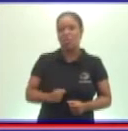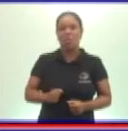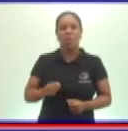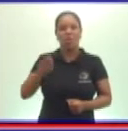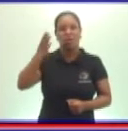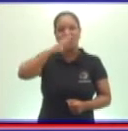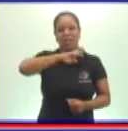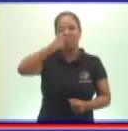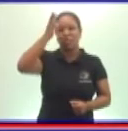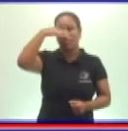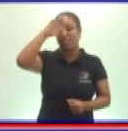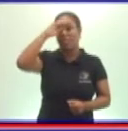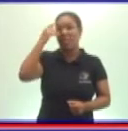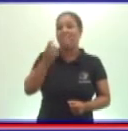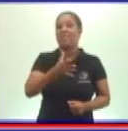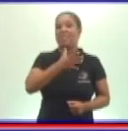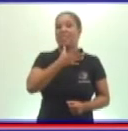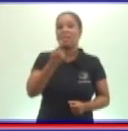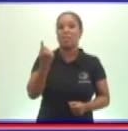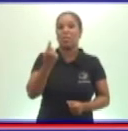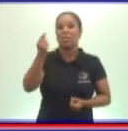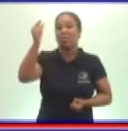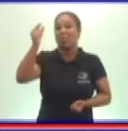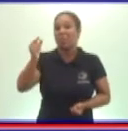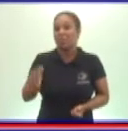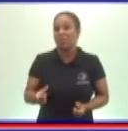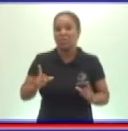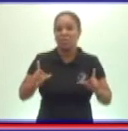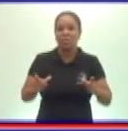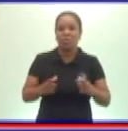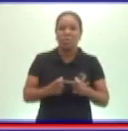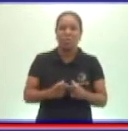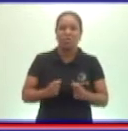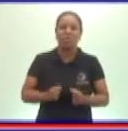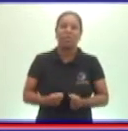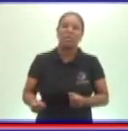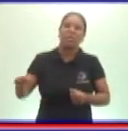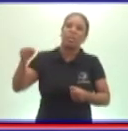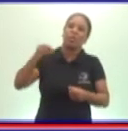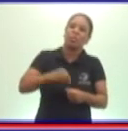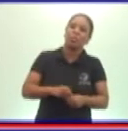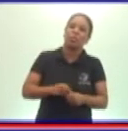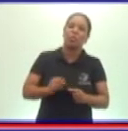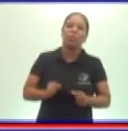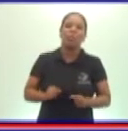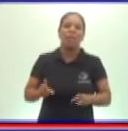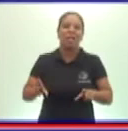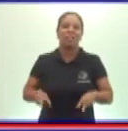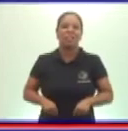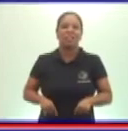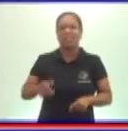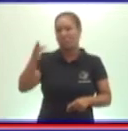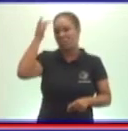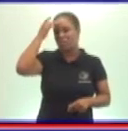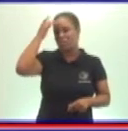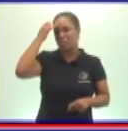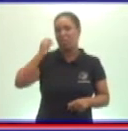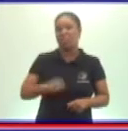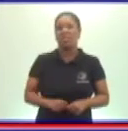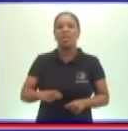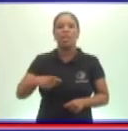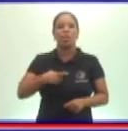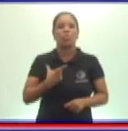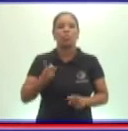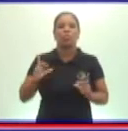primera personalidad política que incorpora a su quehacer político el término de cultura política